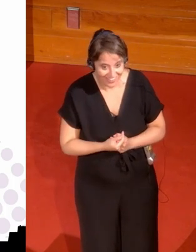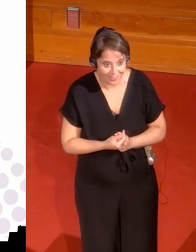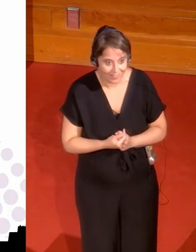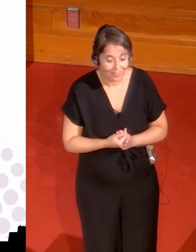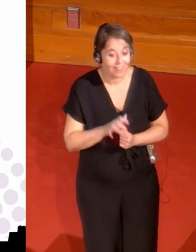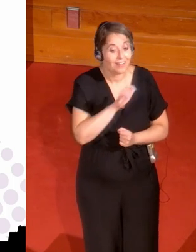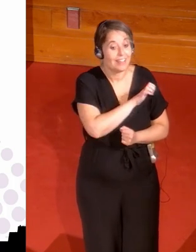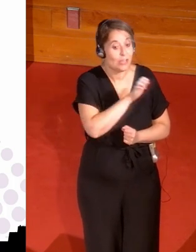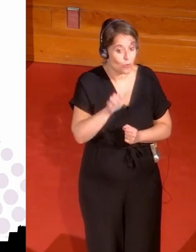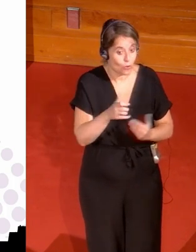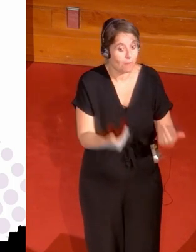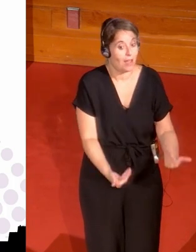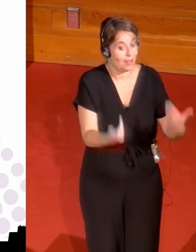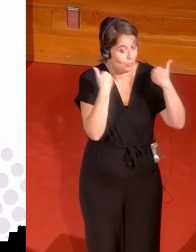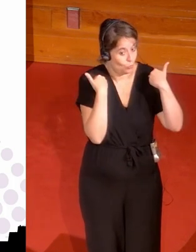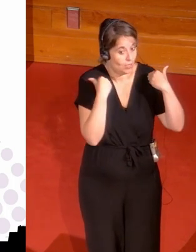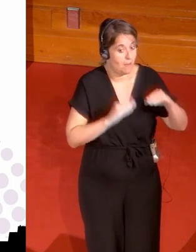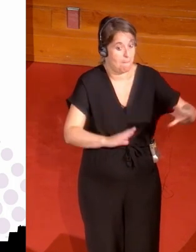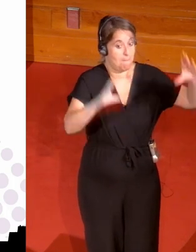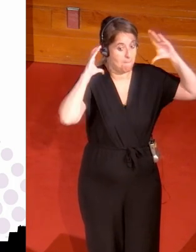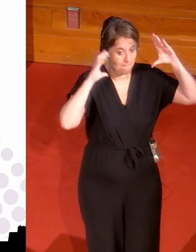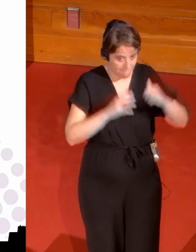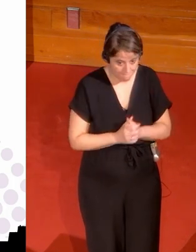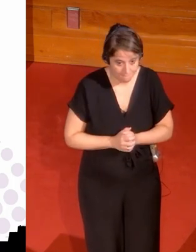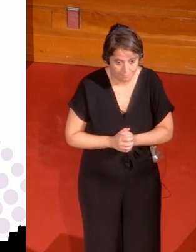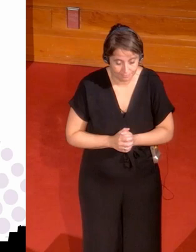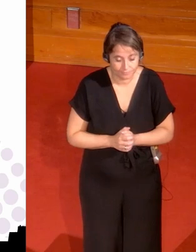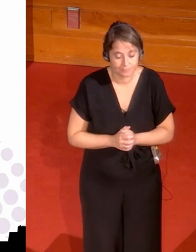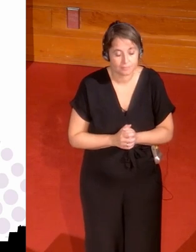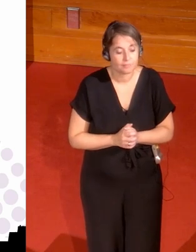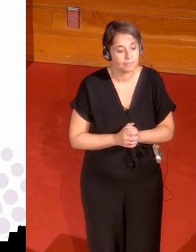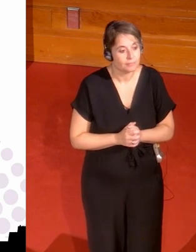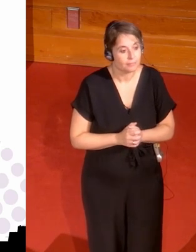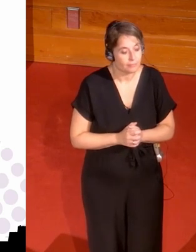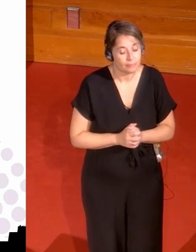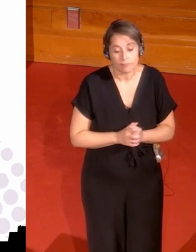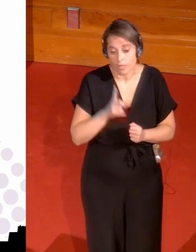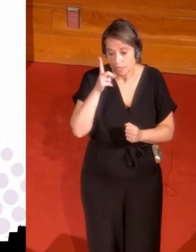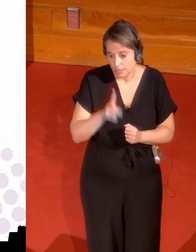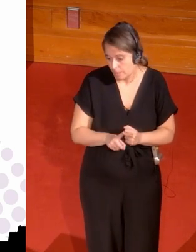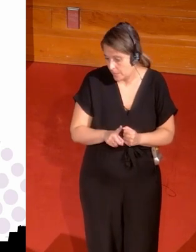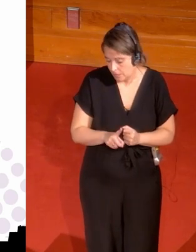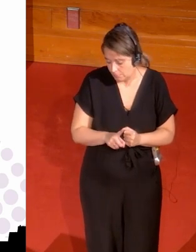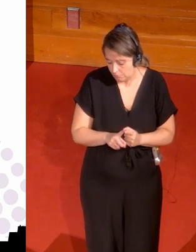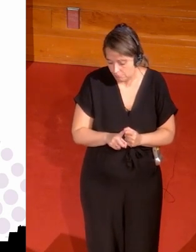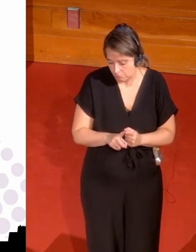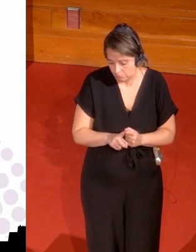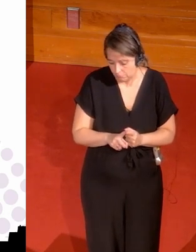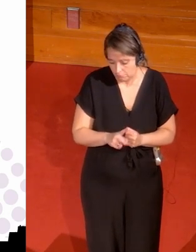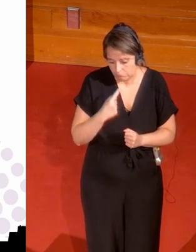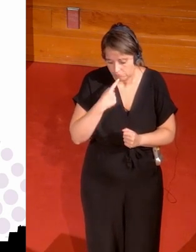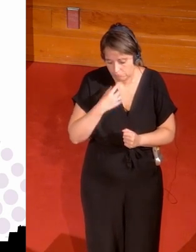Europa va a tener más responsabilidades encima también sabemos Porque no solo por sus declaraciones sino porque ya